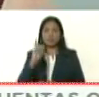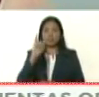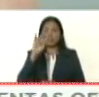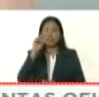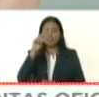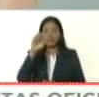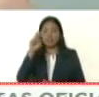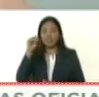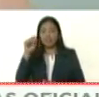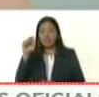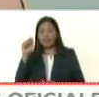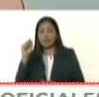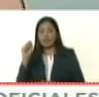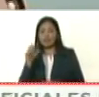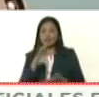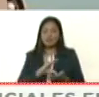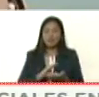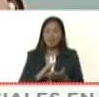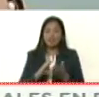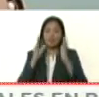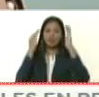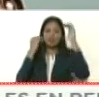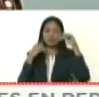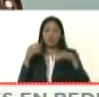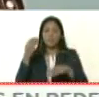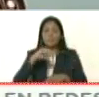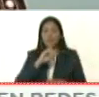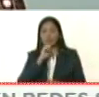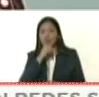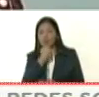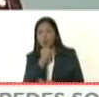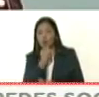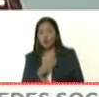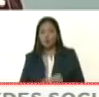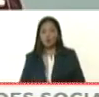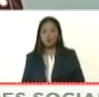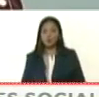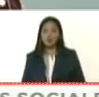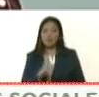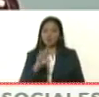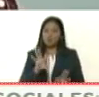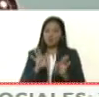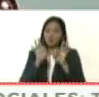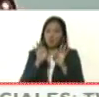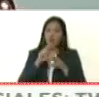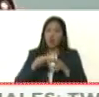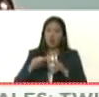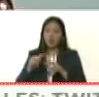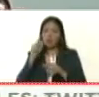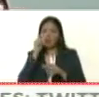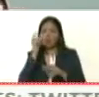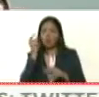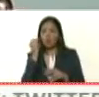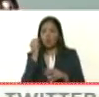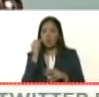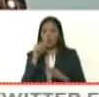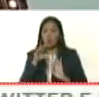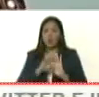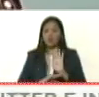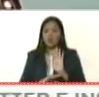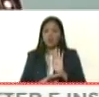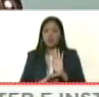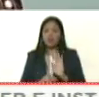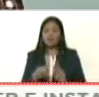tiene que ver con los centros de atención de adultos y adultas mayores. Especialmente los niños menores de 5 años,